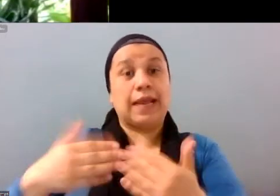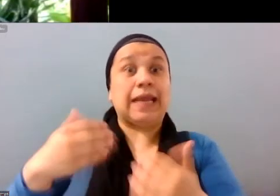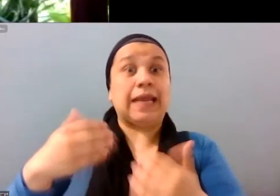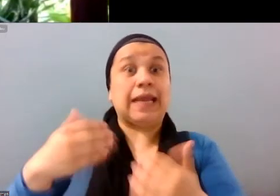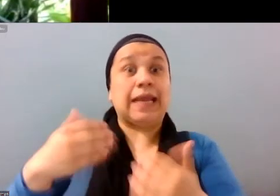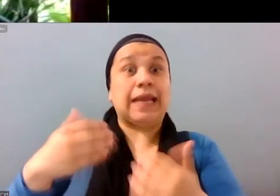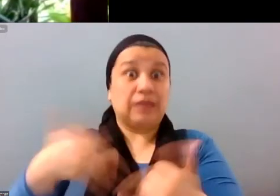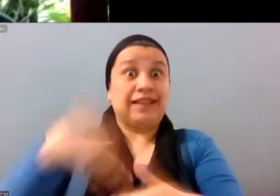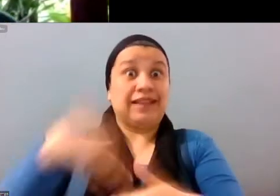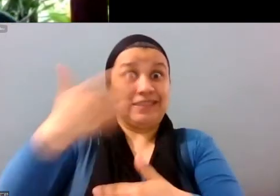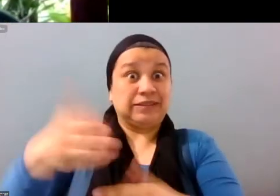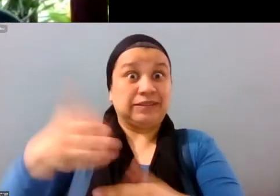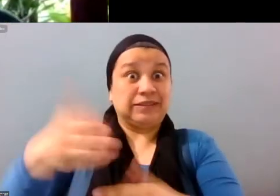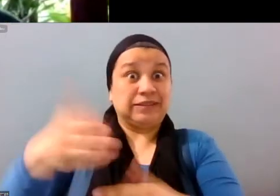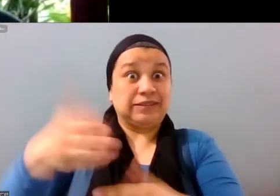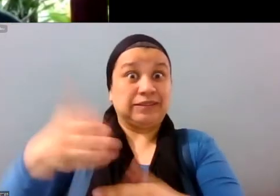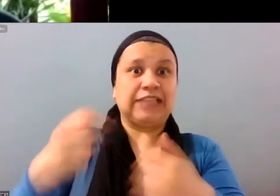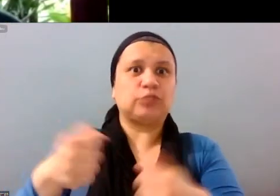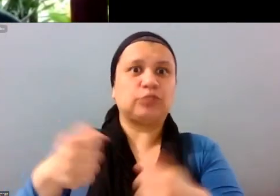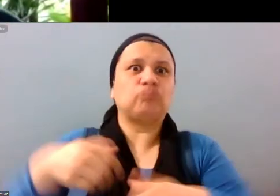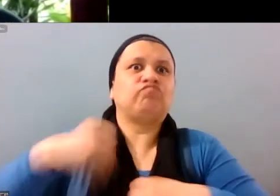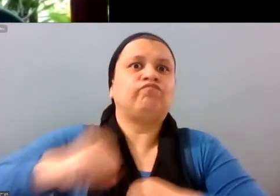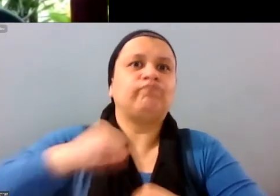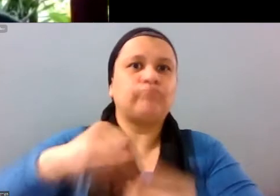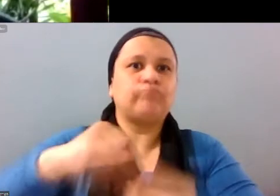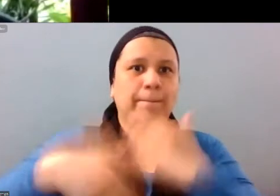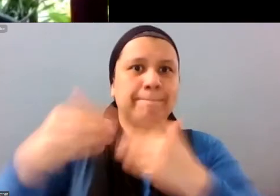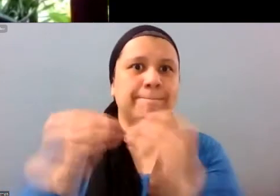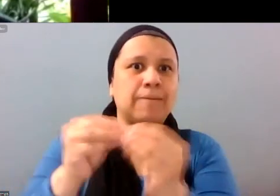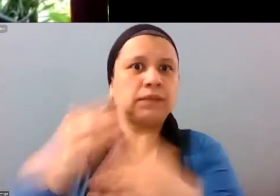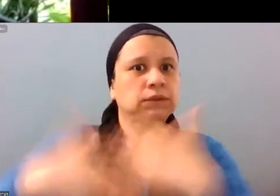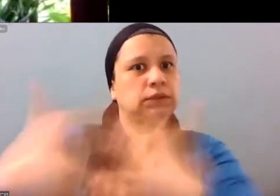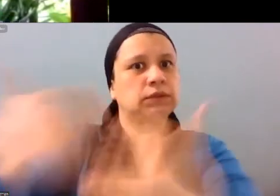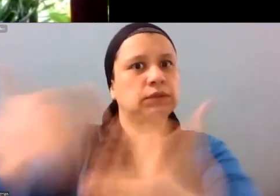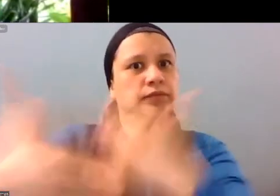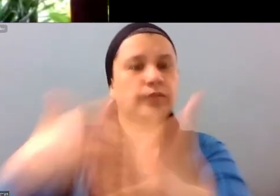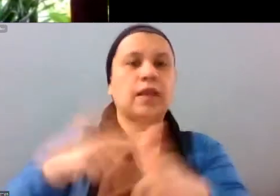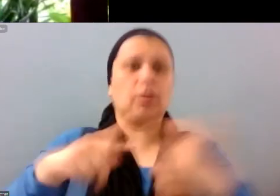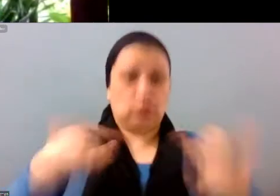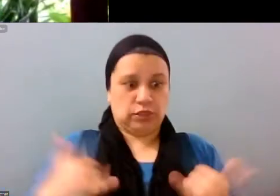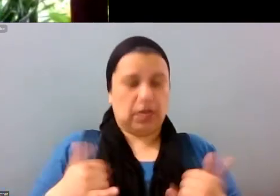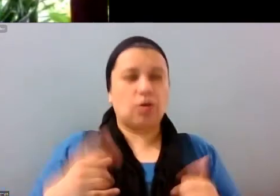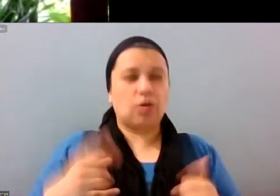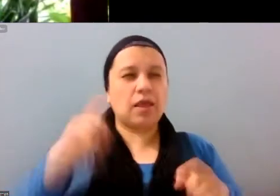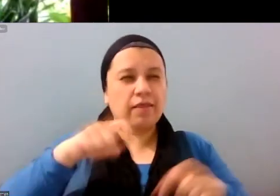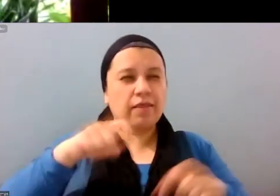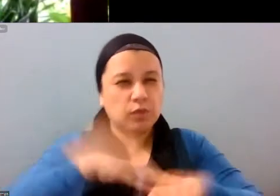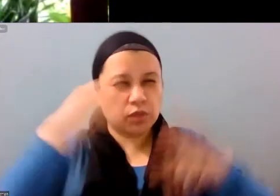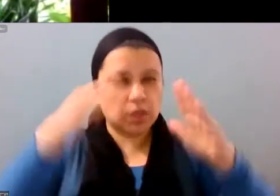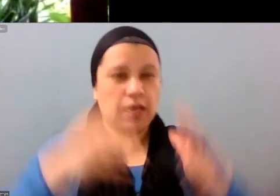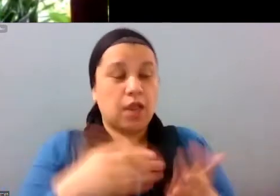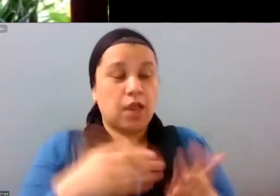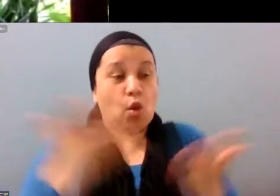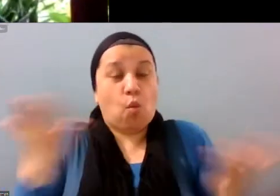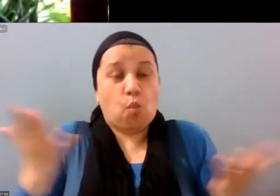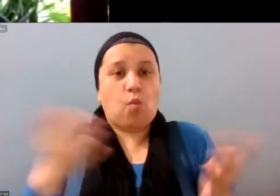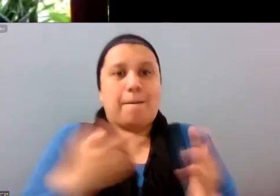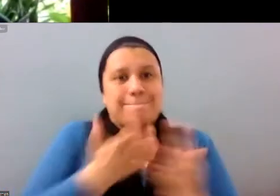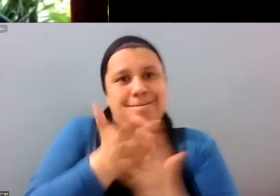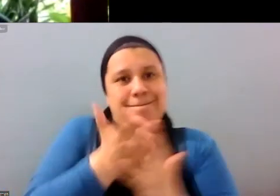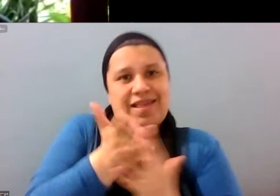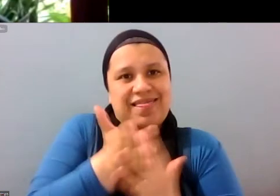acelerado ¿qué debemos retomar ahora? la población estudiantil a través de la mediación la